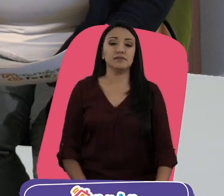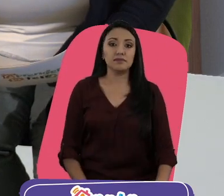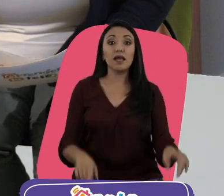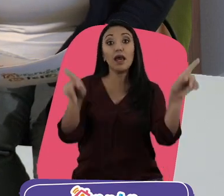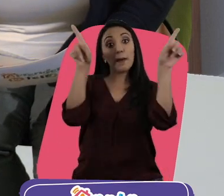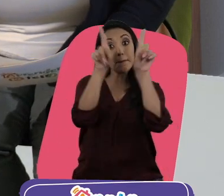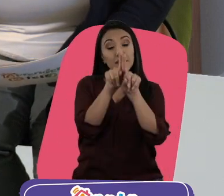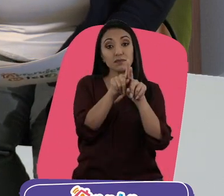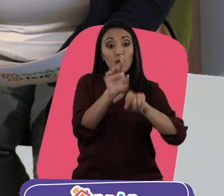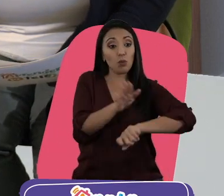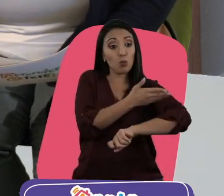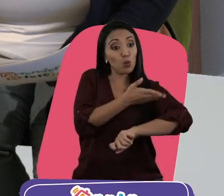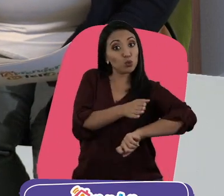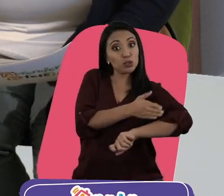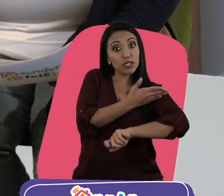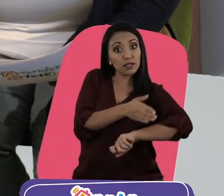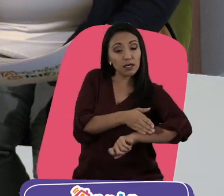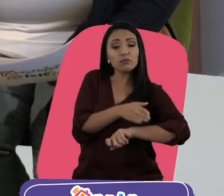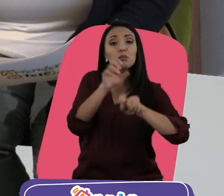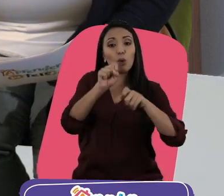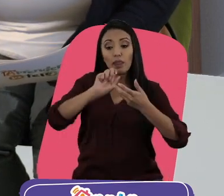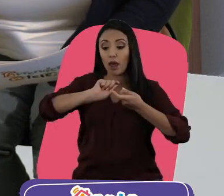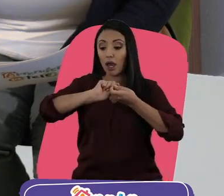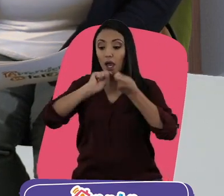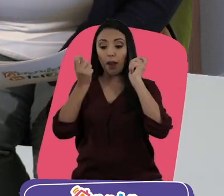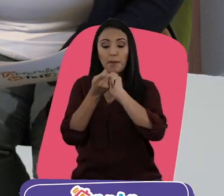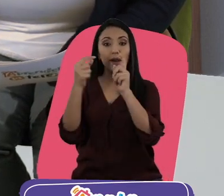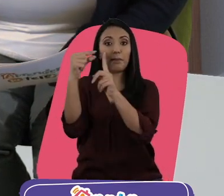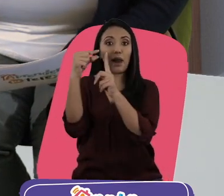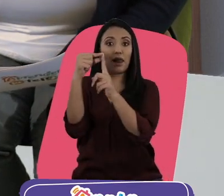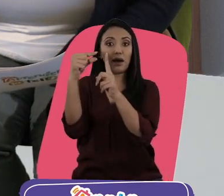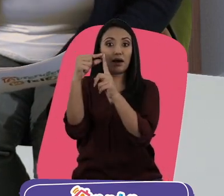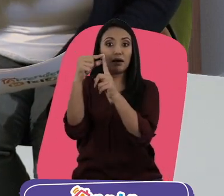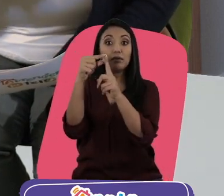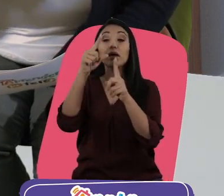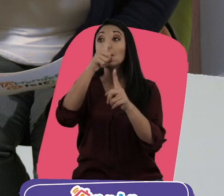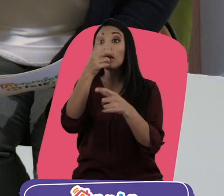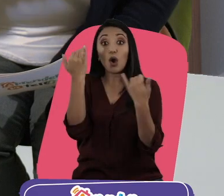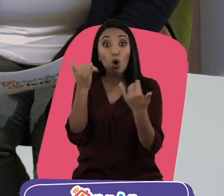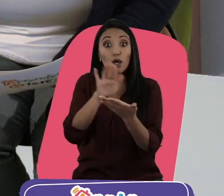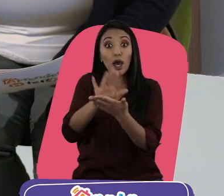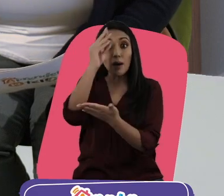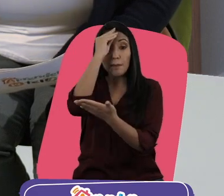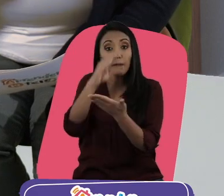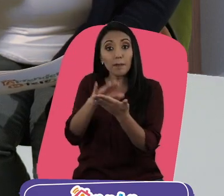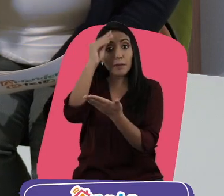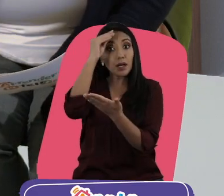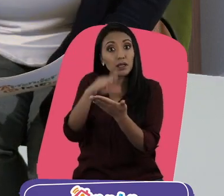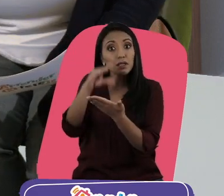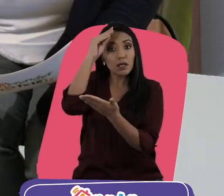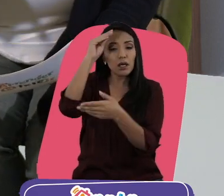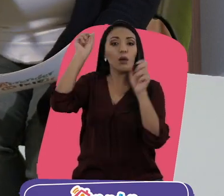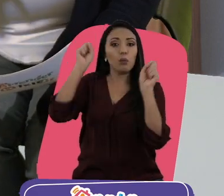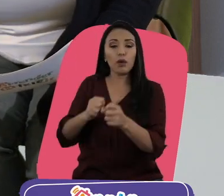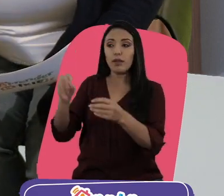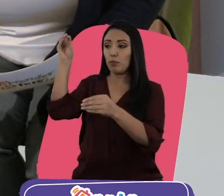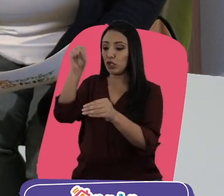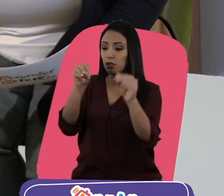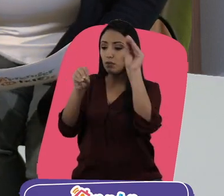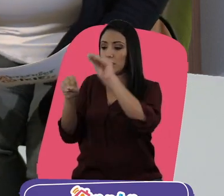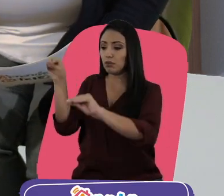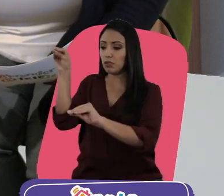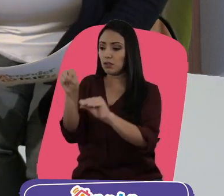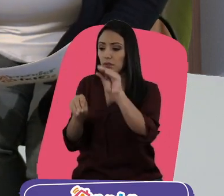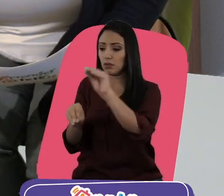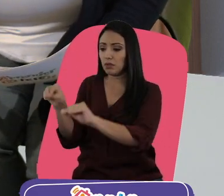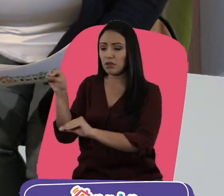podemos poner a la misma melodía, le podemos cambiar la letra. Y vamos a tener en cuenta todos los contenidos y los aprendizajes del